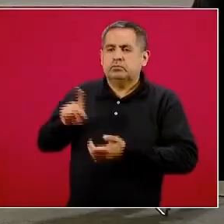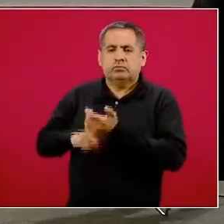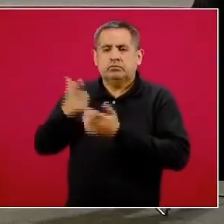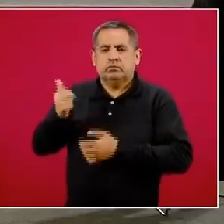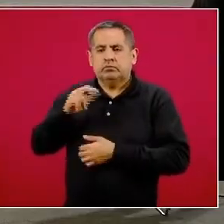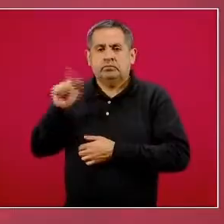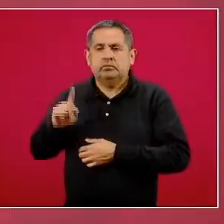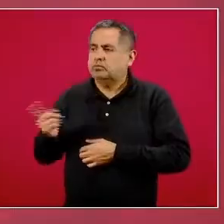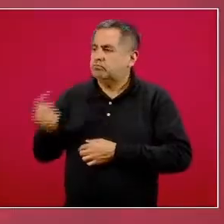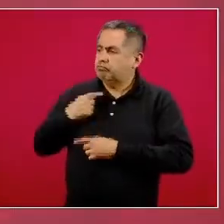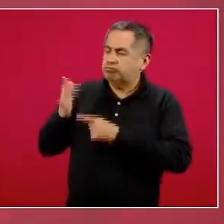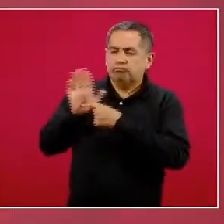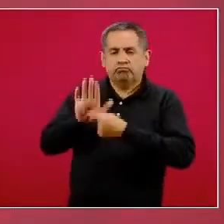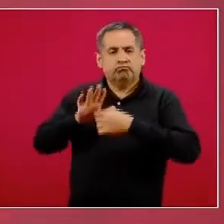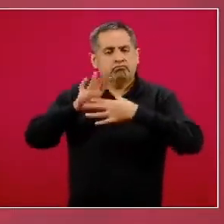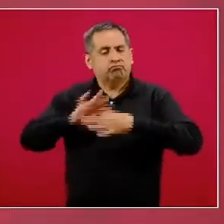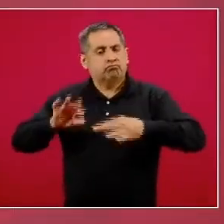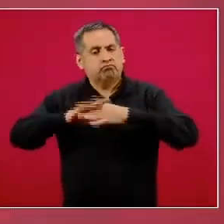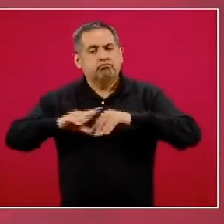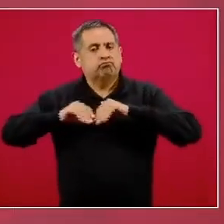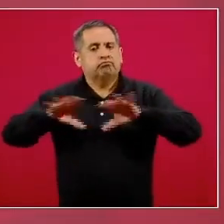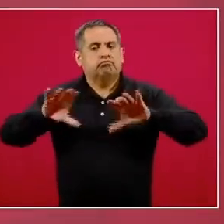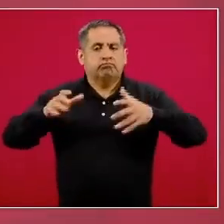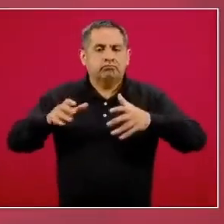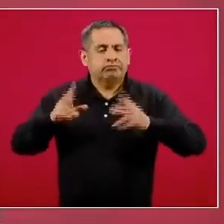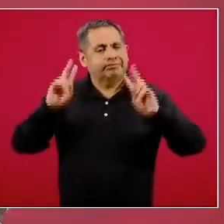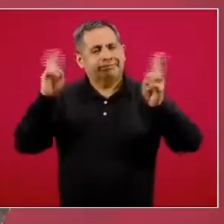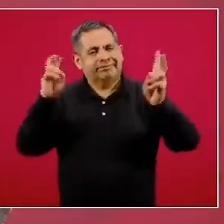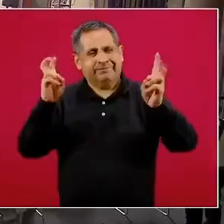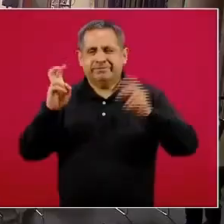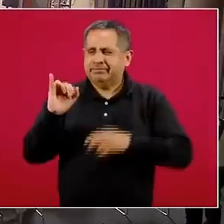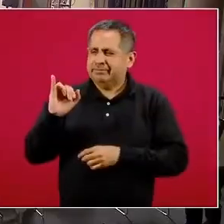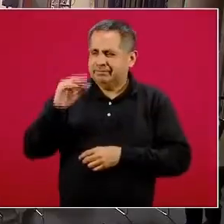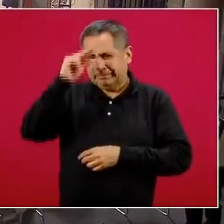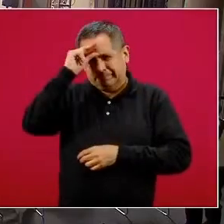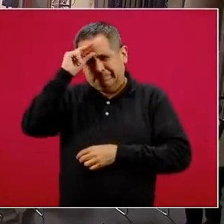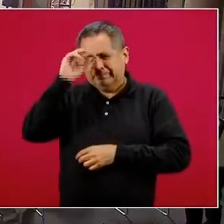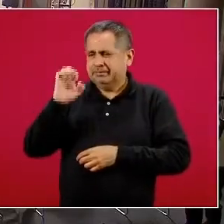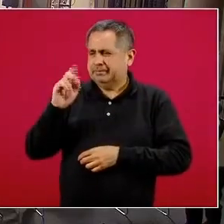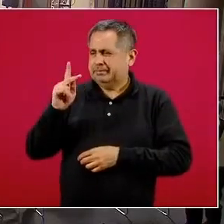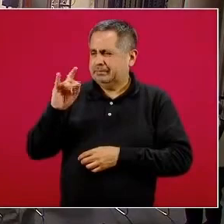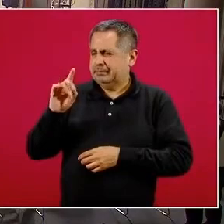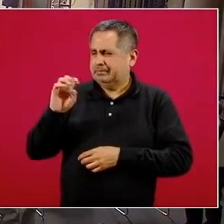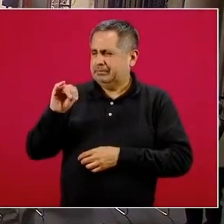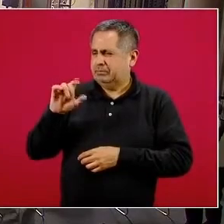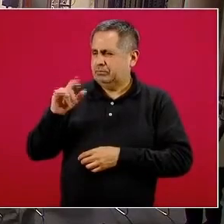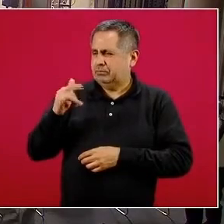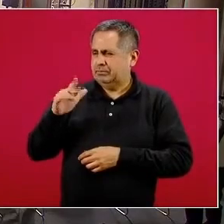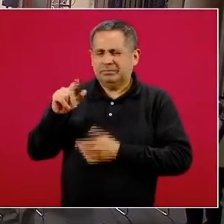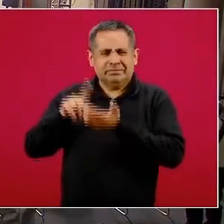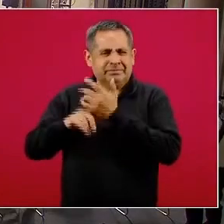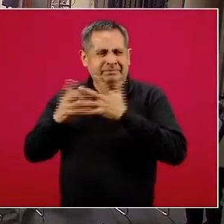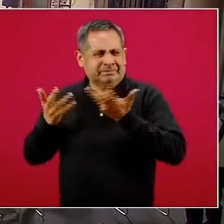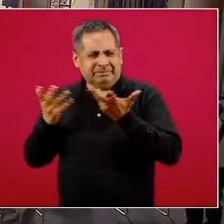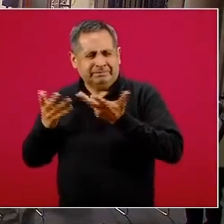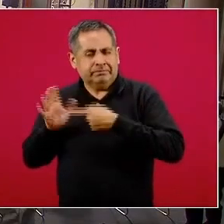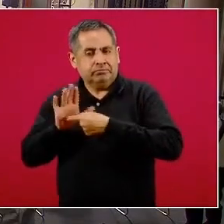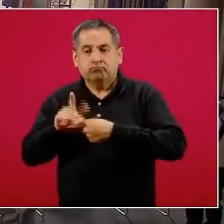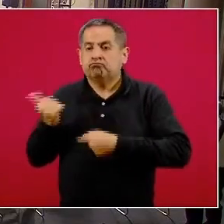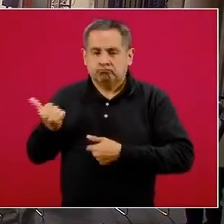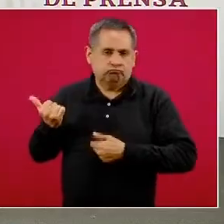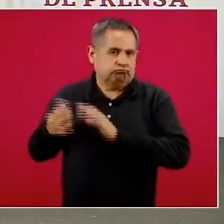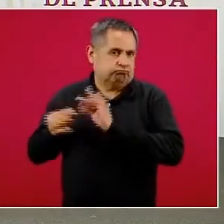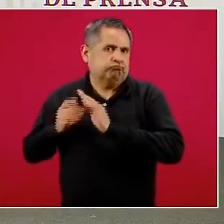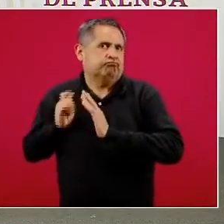nos va a presentar hoy lo que es inteligencia epidemiológica. Yo haré una